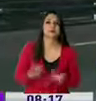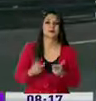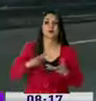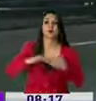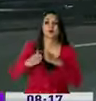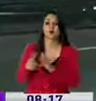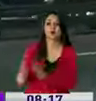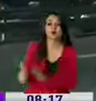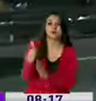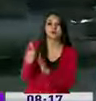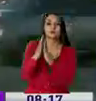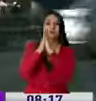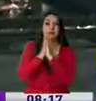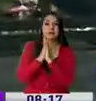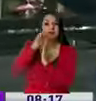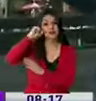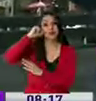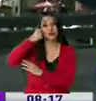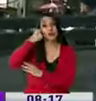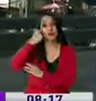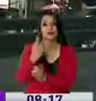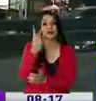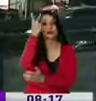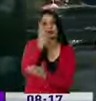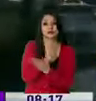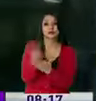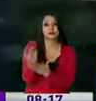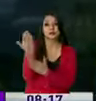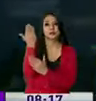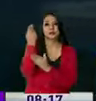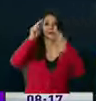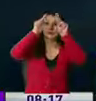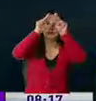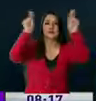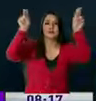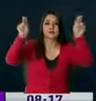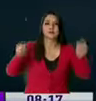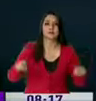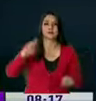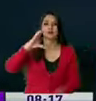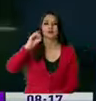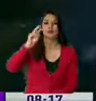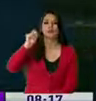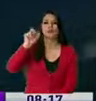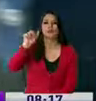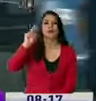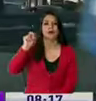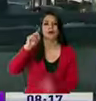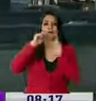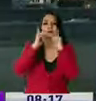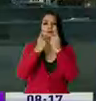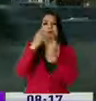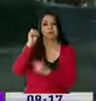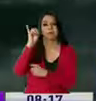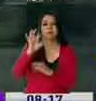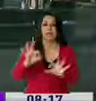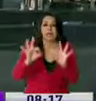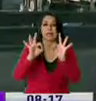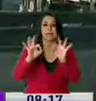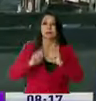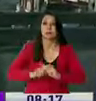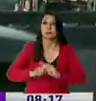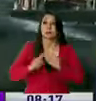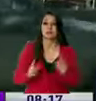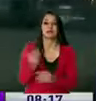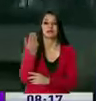comunidad, puesto que recordemos que hace 2 semanas este puente del sector de la comuna de San Millán fue habilitado. Sin embargo, el